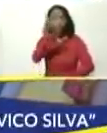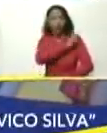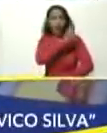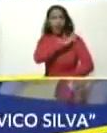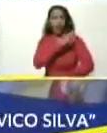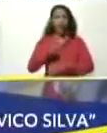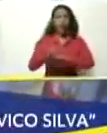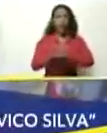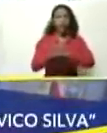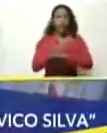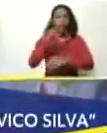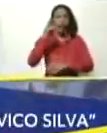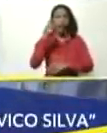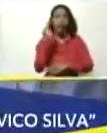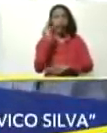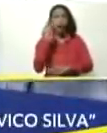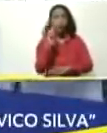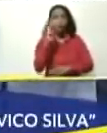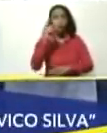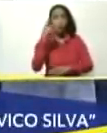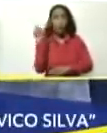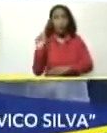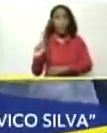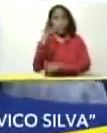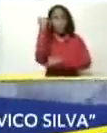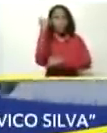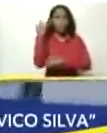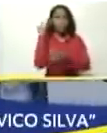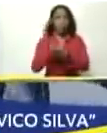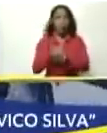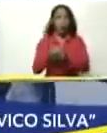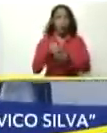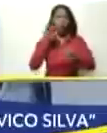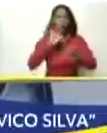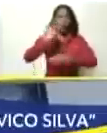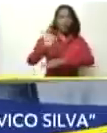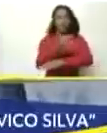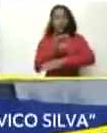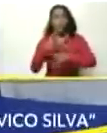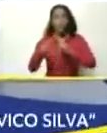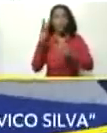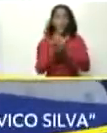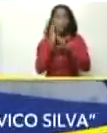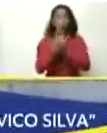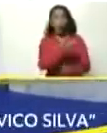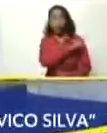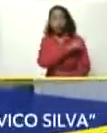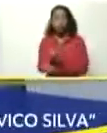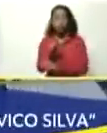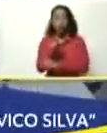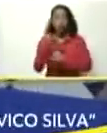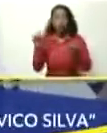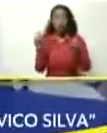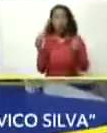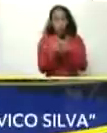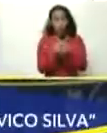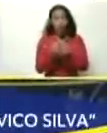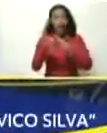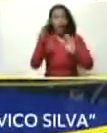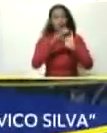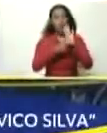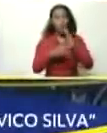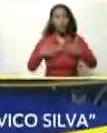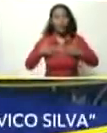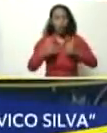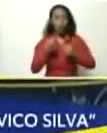gobierno pues ha sido el primero. Hemos estado en los conciertos, pero siempre cumpliendo con las medidas de